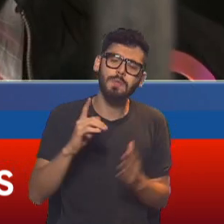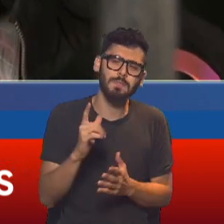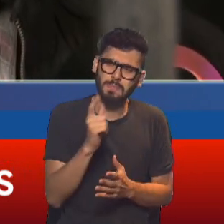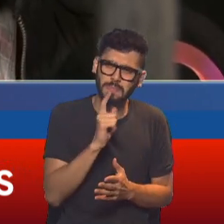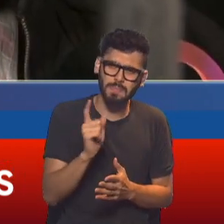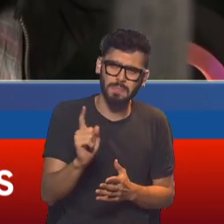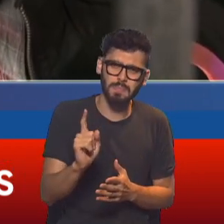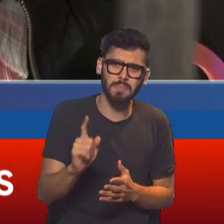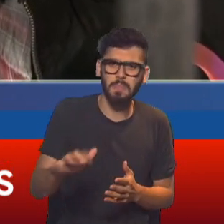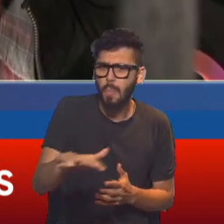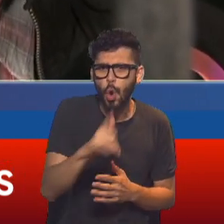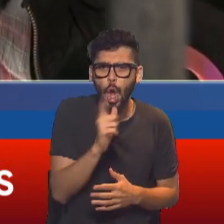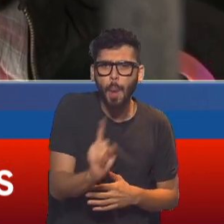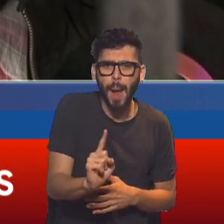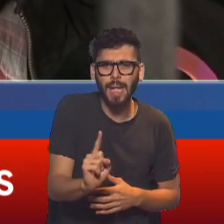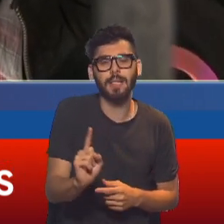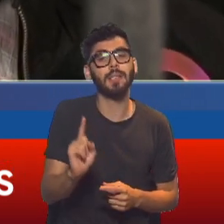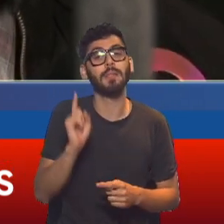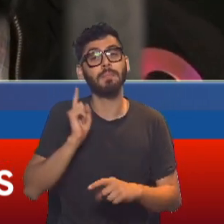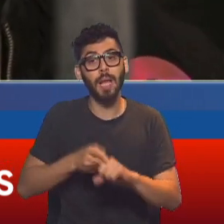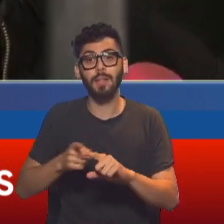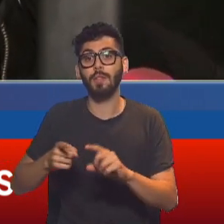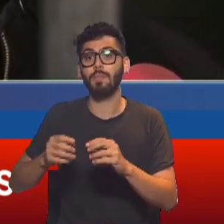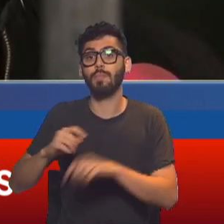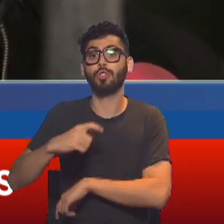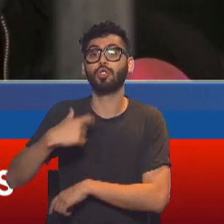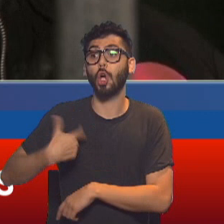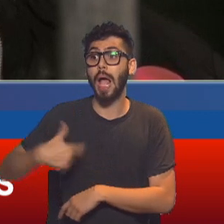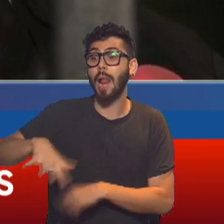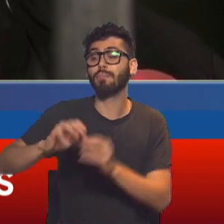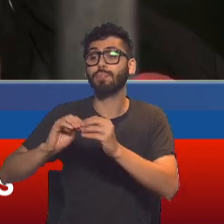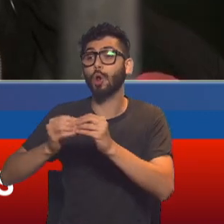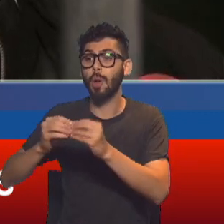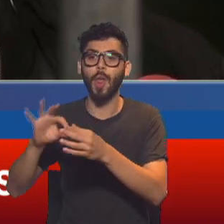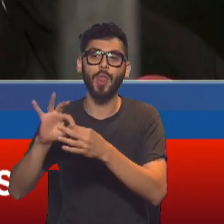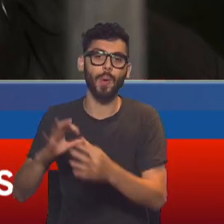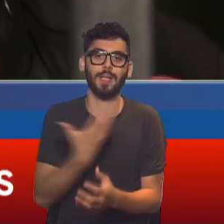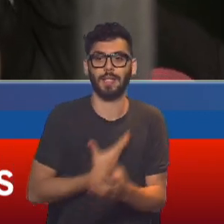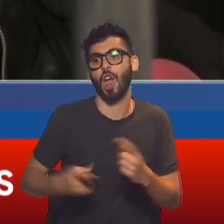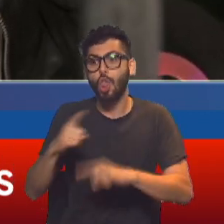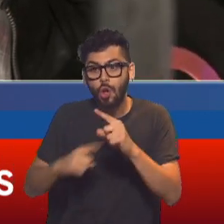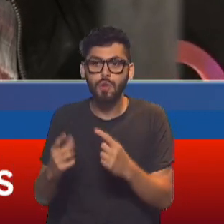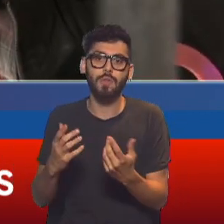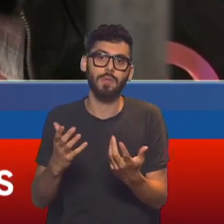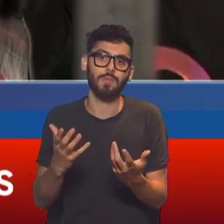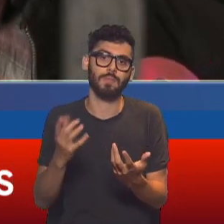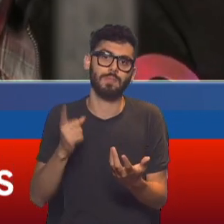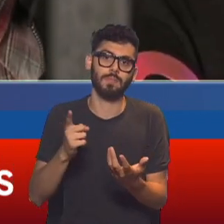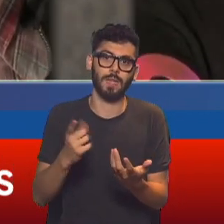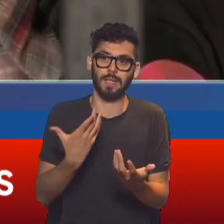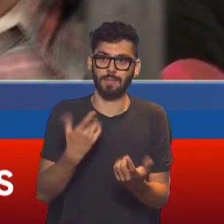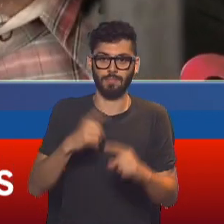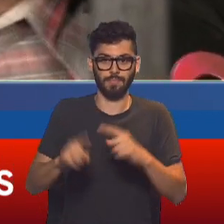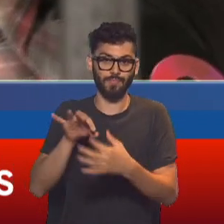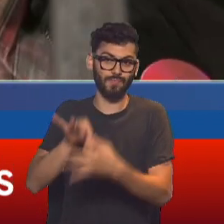claro que los problemas sociales los tenemos que abordar con políticas de Estado, con diálogo, con legislación y con acción ejecutiva de nuestro